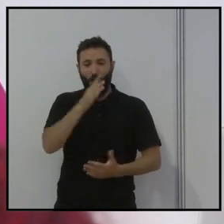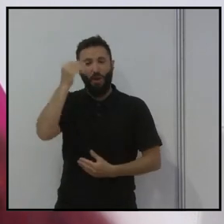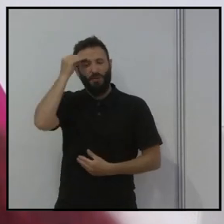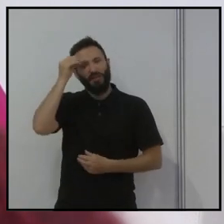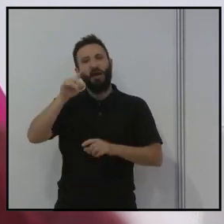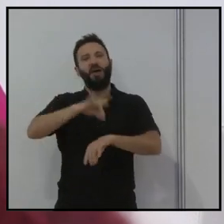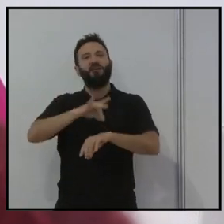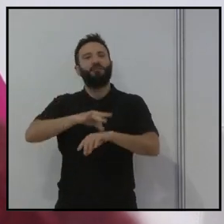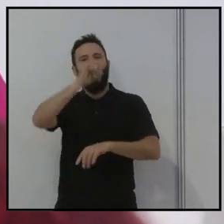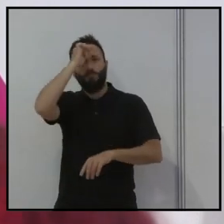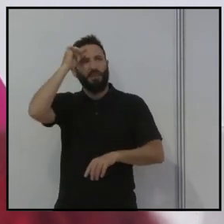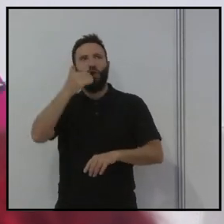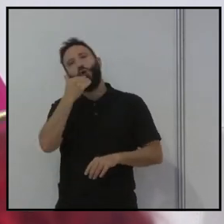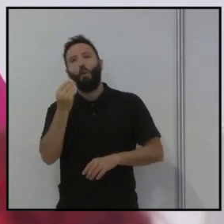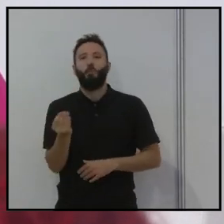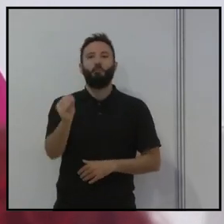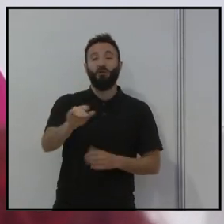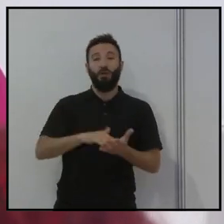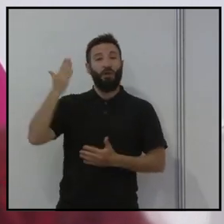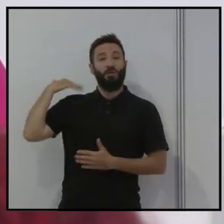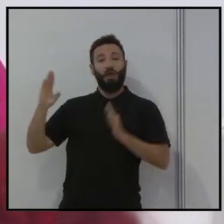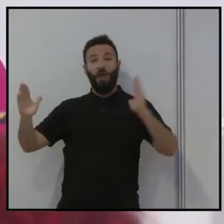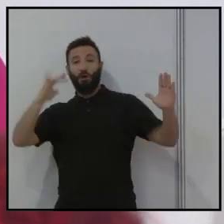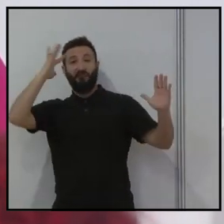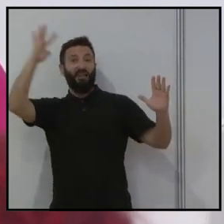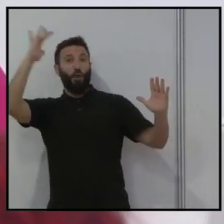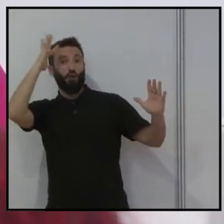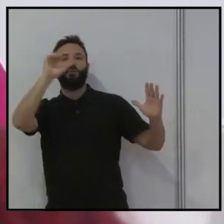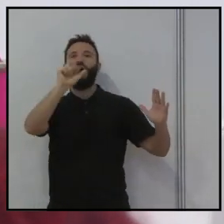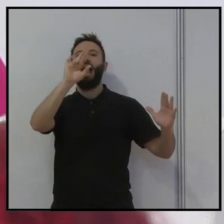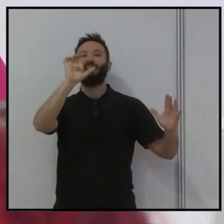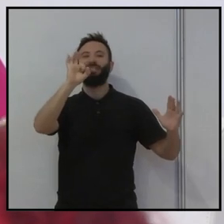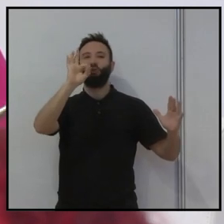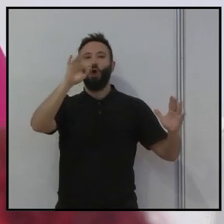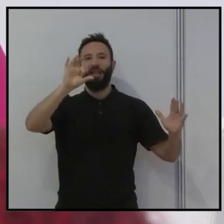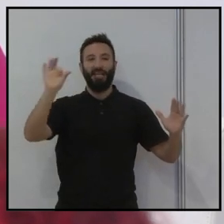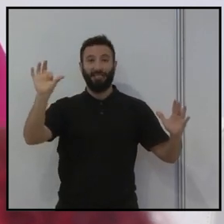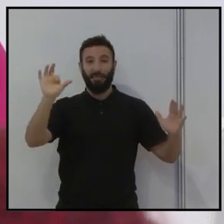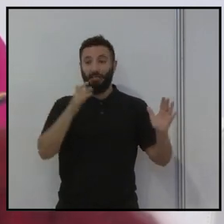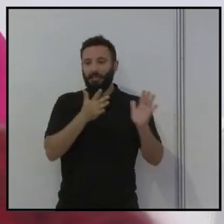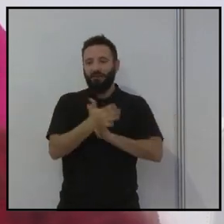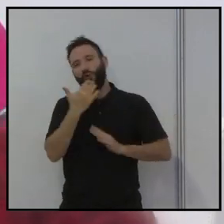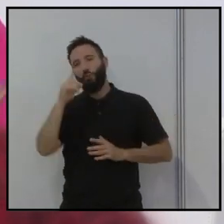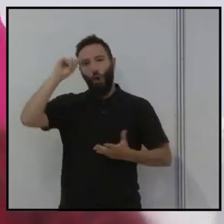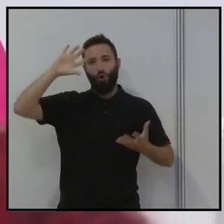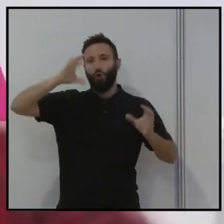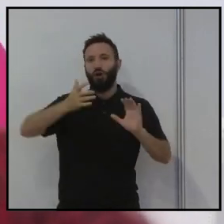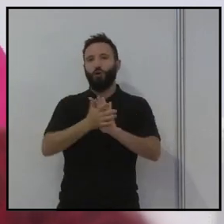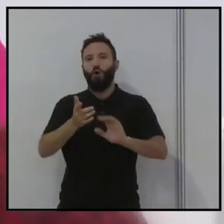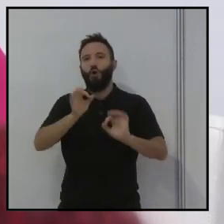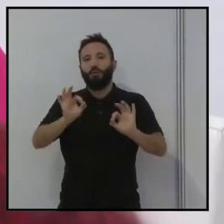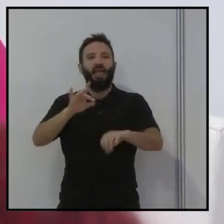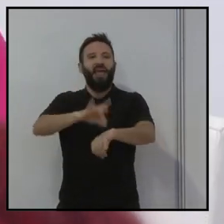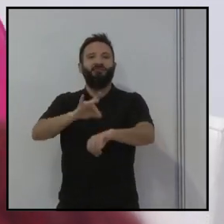una enfermedad más. En la época de Aristóteles se pensaba que la locura era, o lo que llamamos locura, era un exceso de bilis negra, es decir, era una